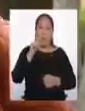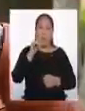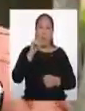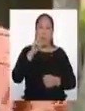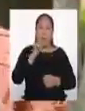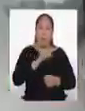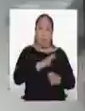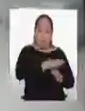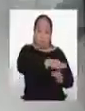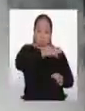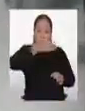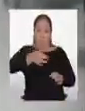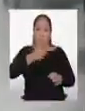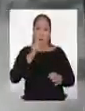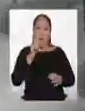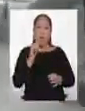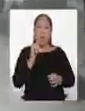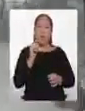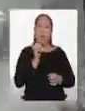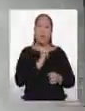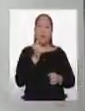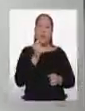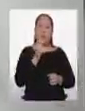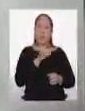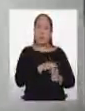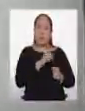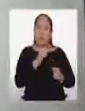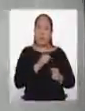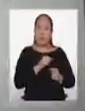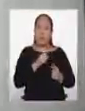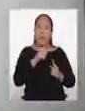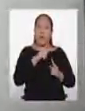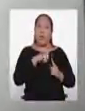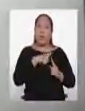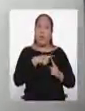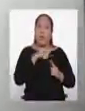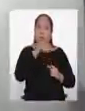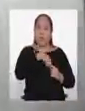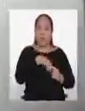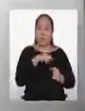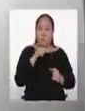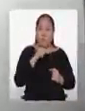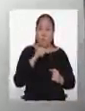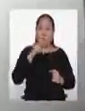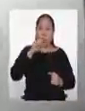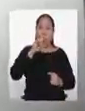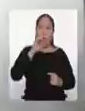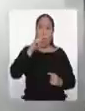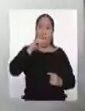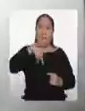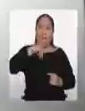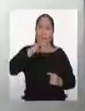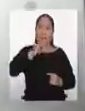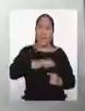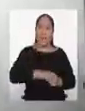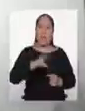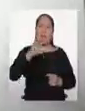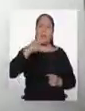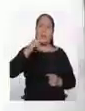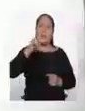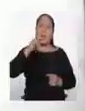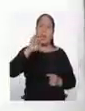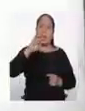tiene que adelantar a Tumbes, y ese día bombardea las posiciones ecuatorianas de Huaquillas, de Chacras y de Balsalito.